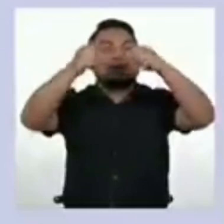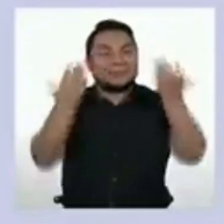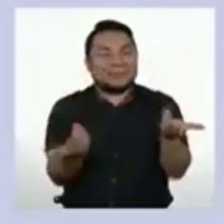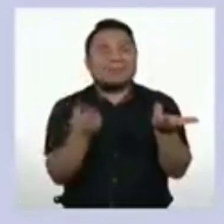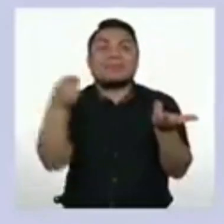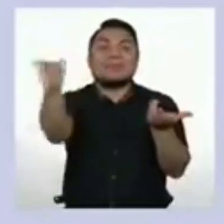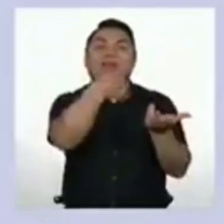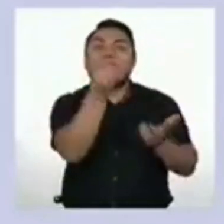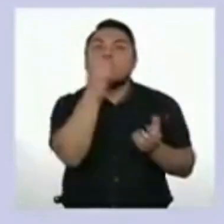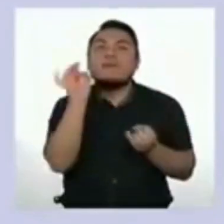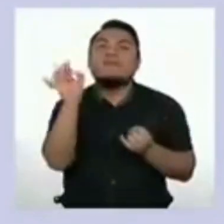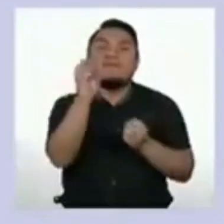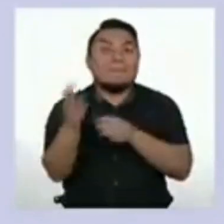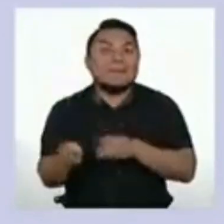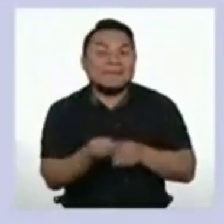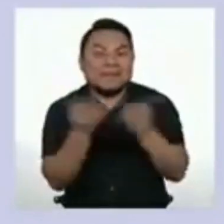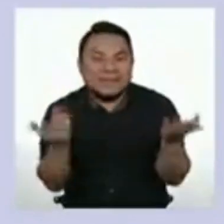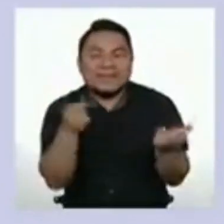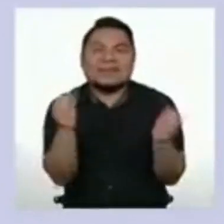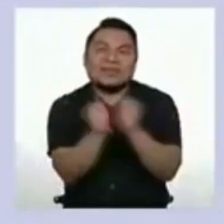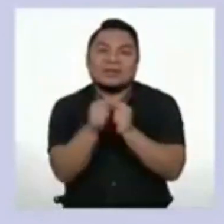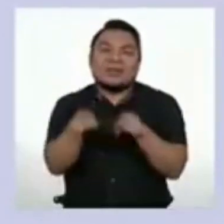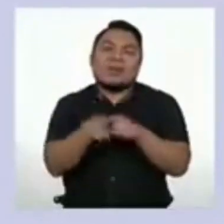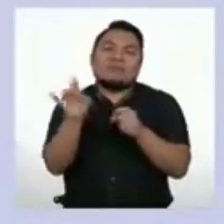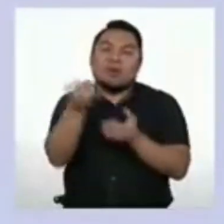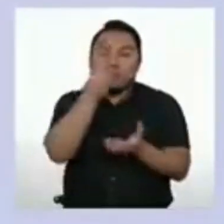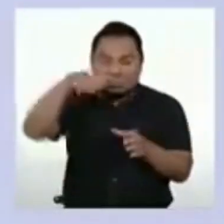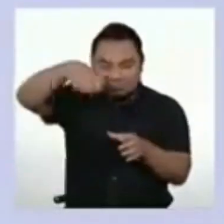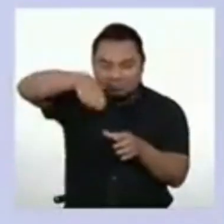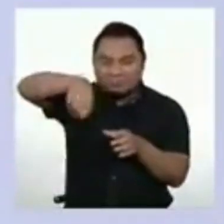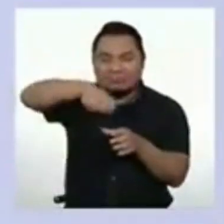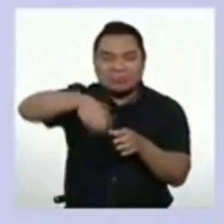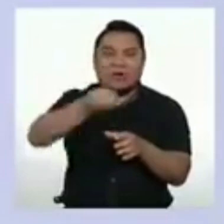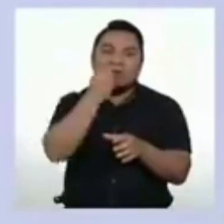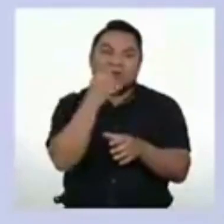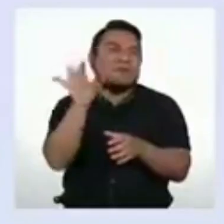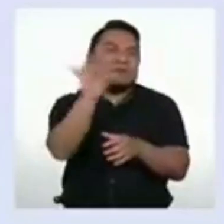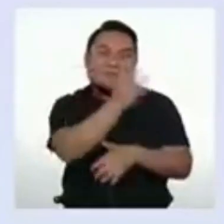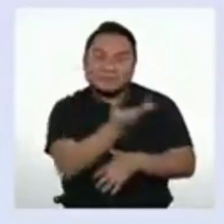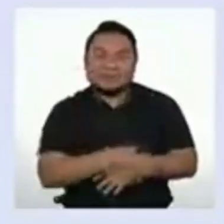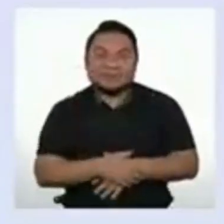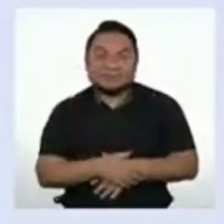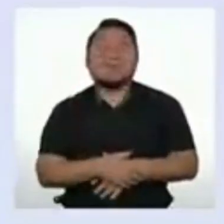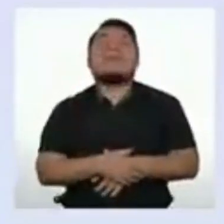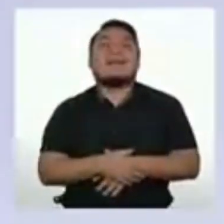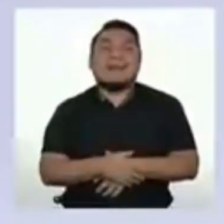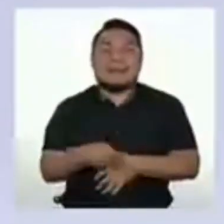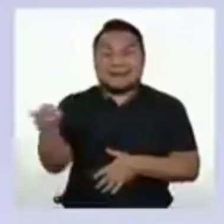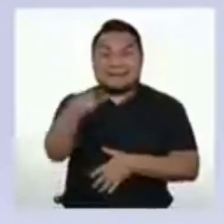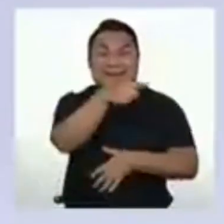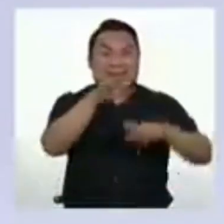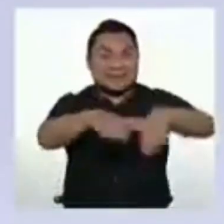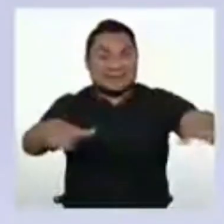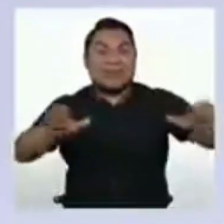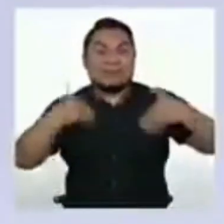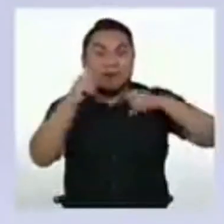de muchas maneras distintas y como acompañante en muchos platos de nuestra gastronomía. Incluso los chicos y las